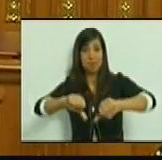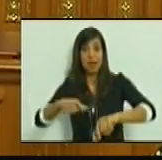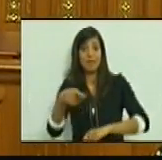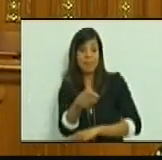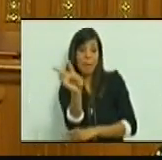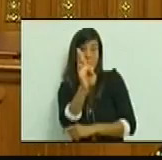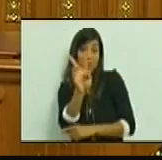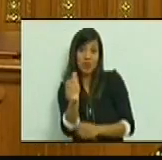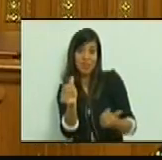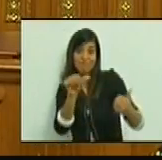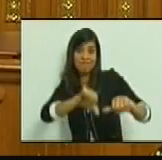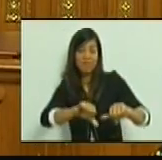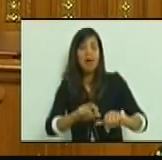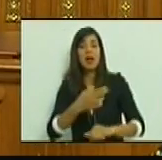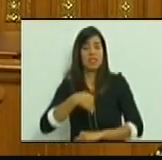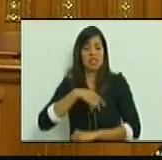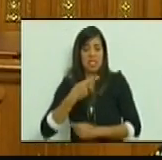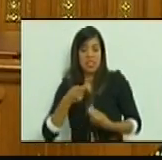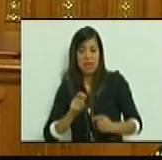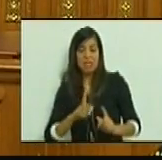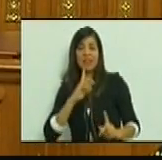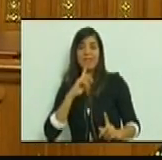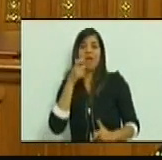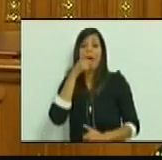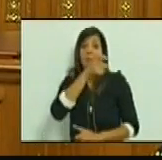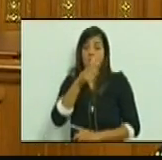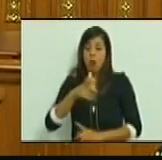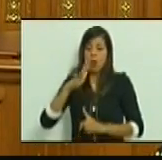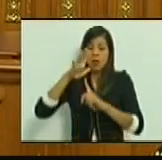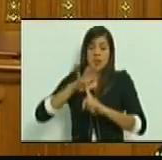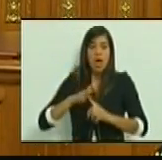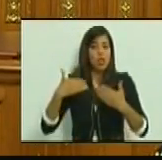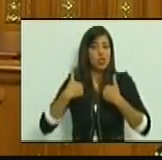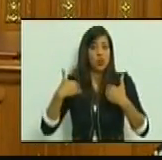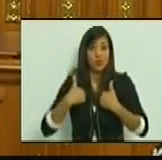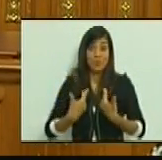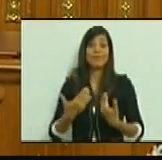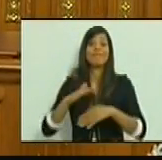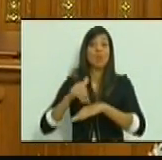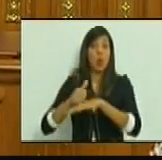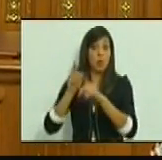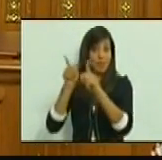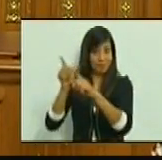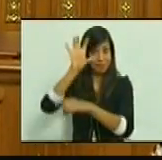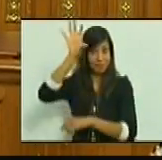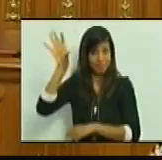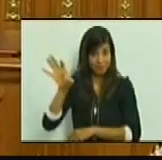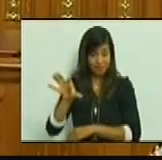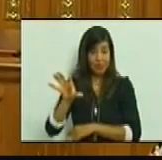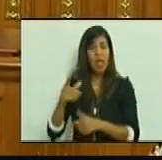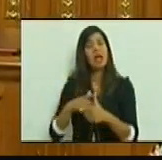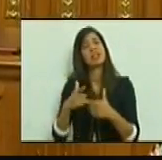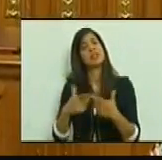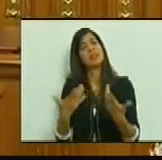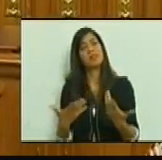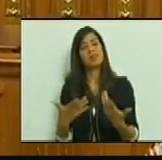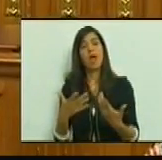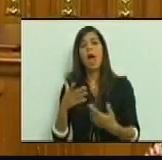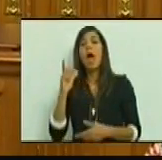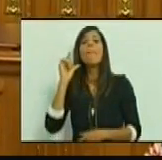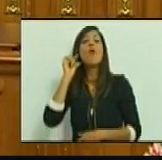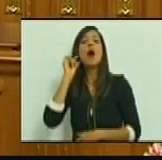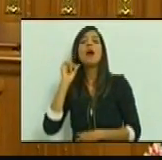pretendido someter y extorsionar la voluntad de nuestro pueblo. Está así entonces la